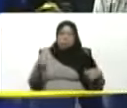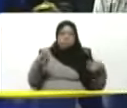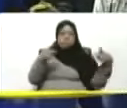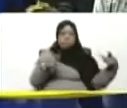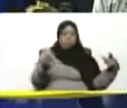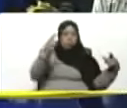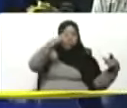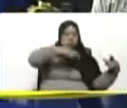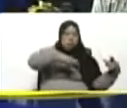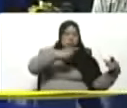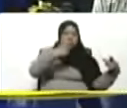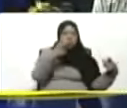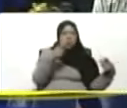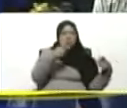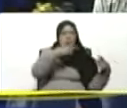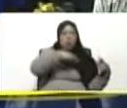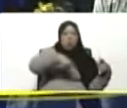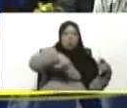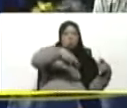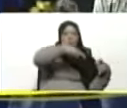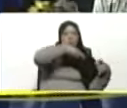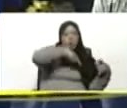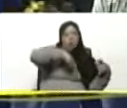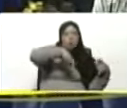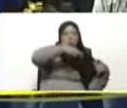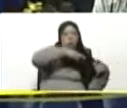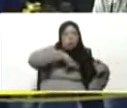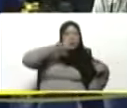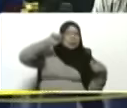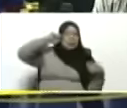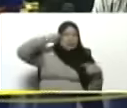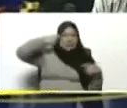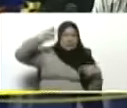disco que se le pone una aguja para escucharlo.